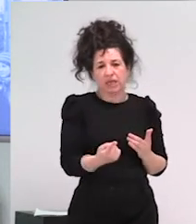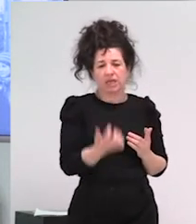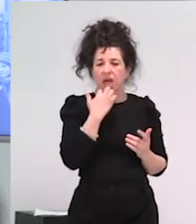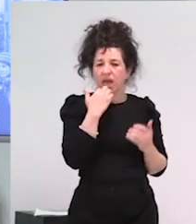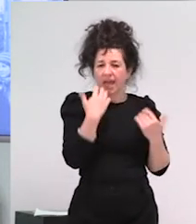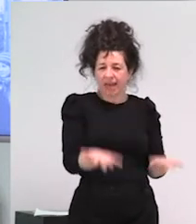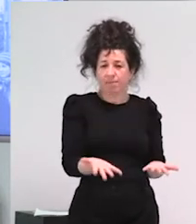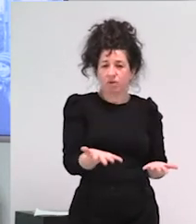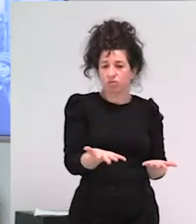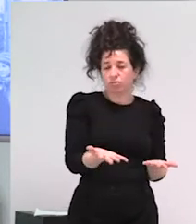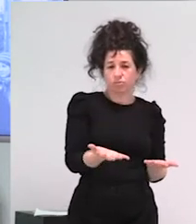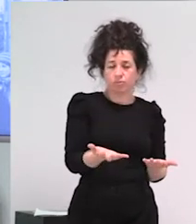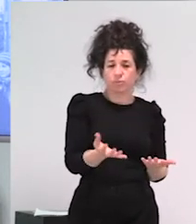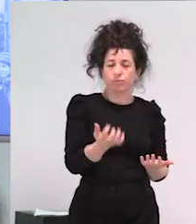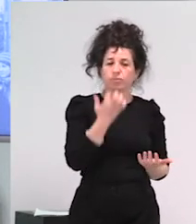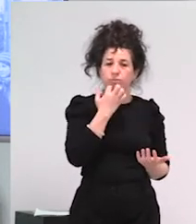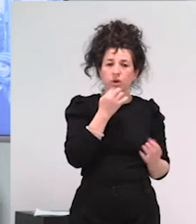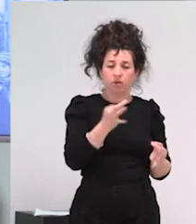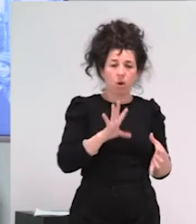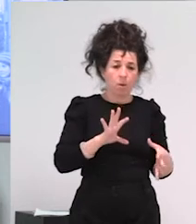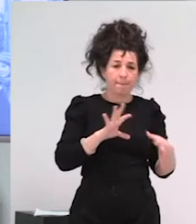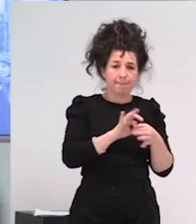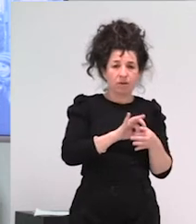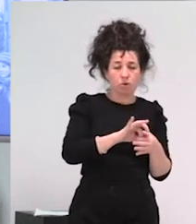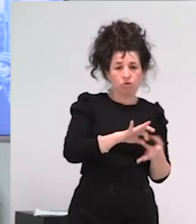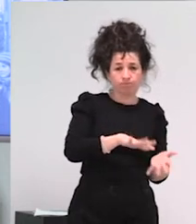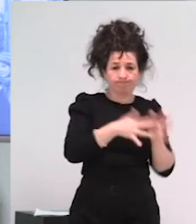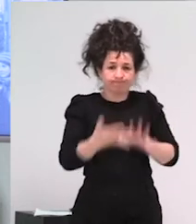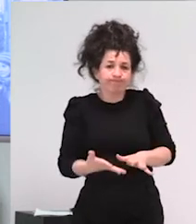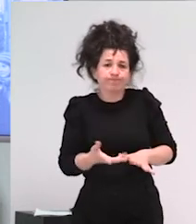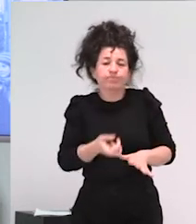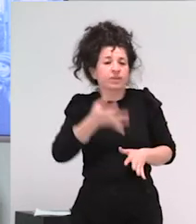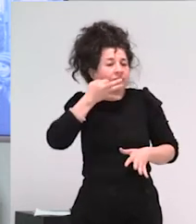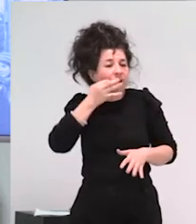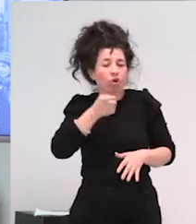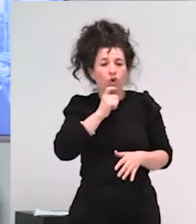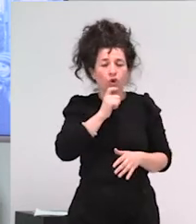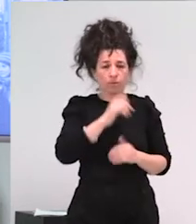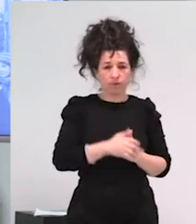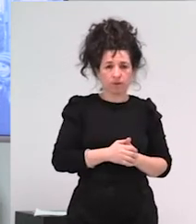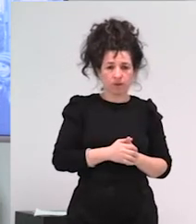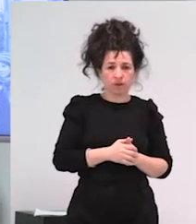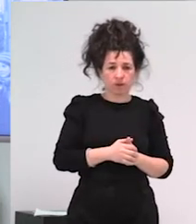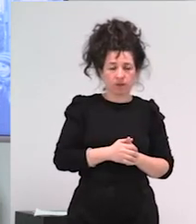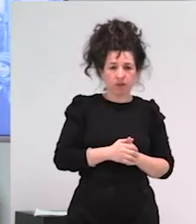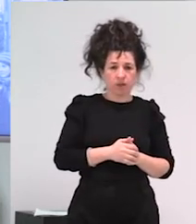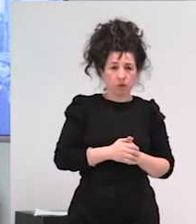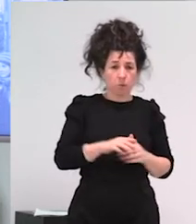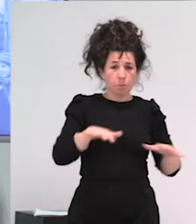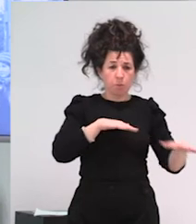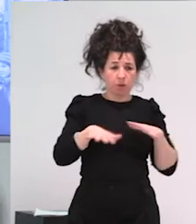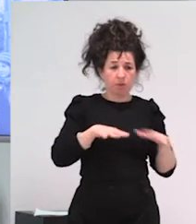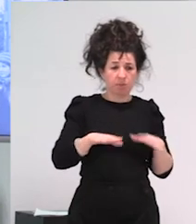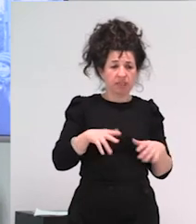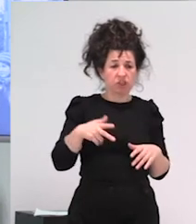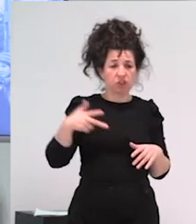ejemplos que encontramos de cómo se materializan estos vínculos, clásicos ejemplos son el movimiento Chipko, que son mujeres